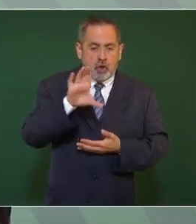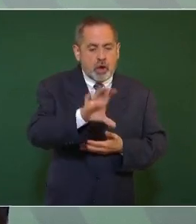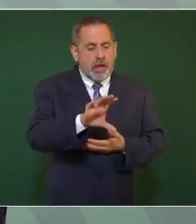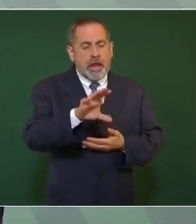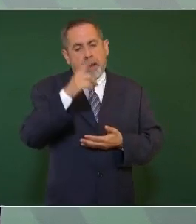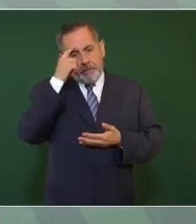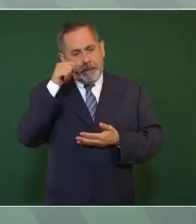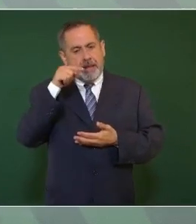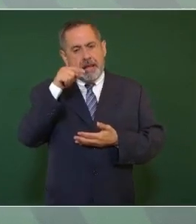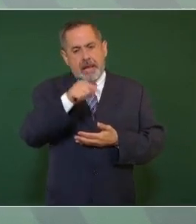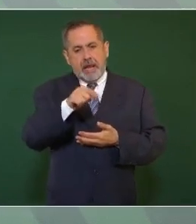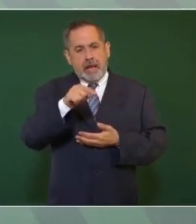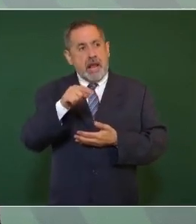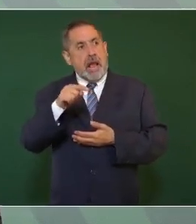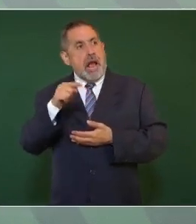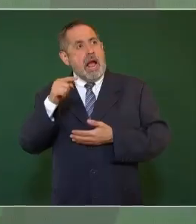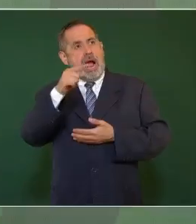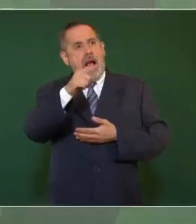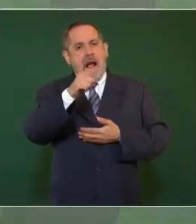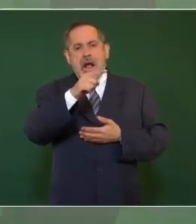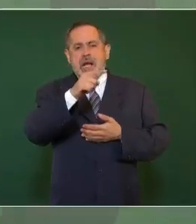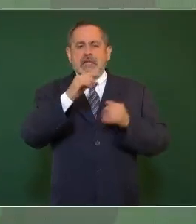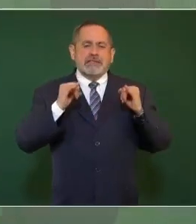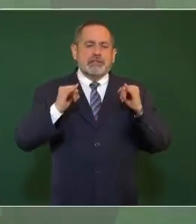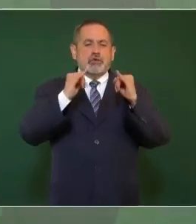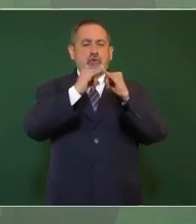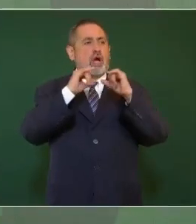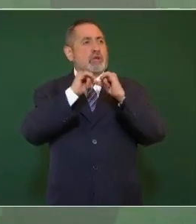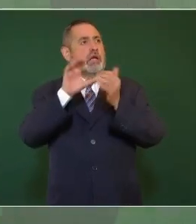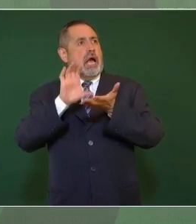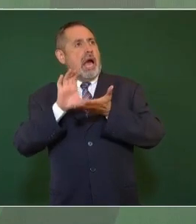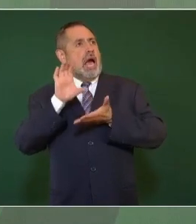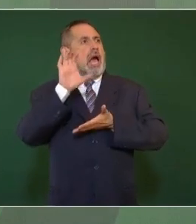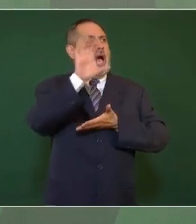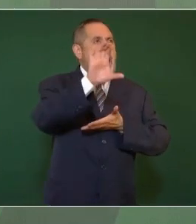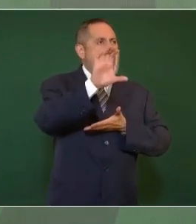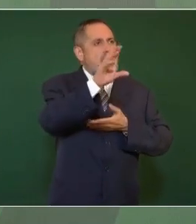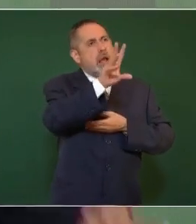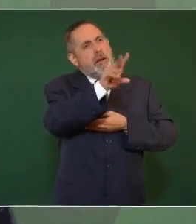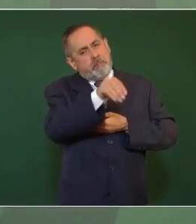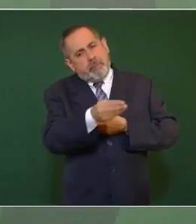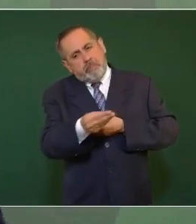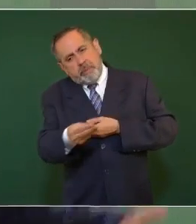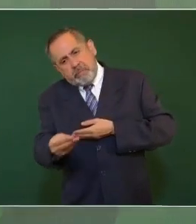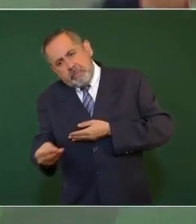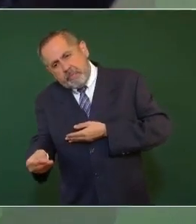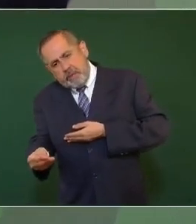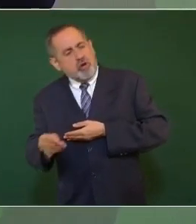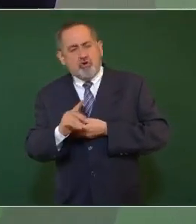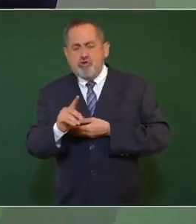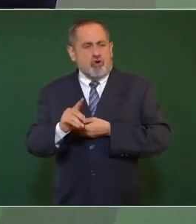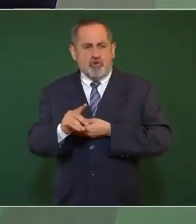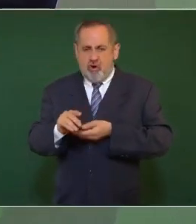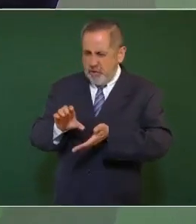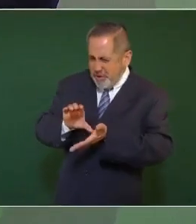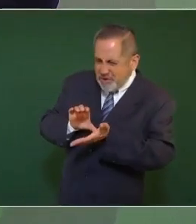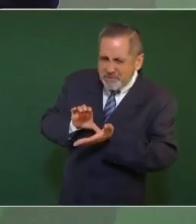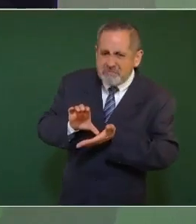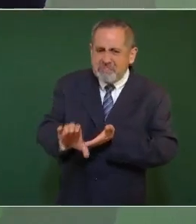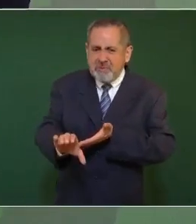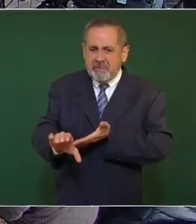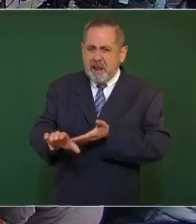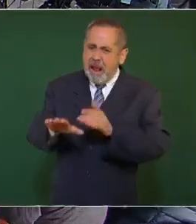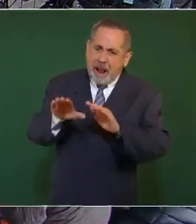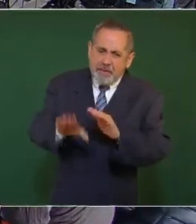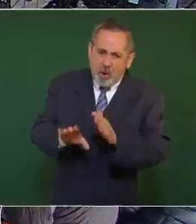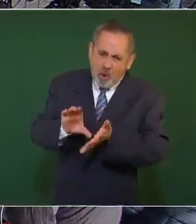no se aplique de arriba hacia abajo de la pirámide social, sino de abajo hacia arriba.